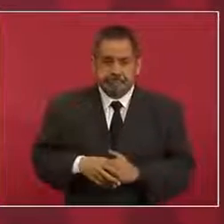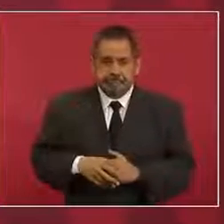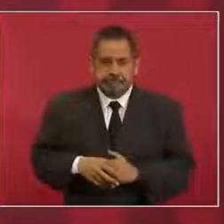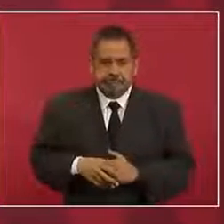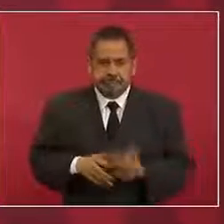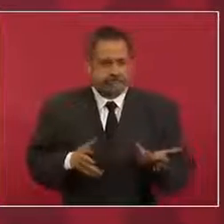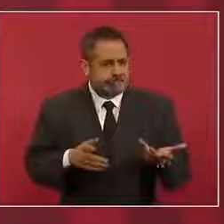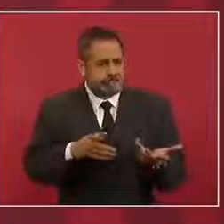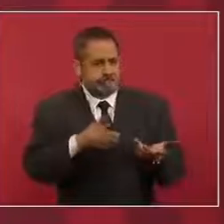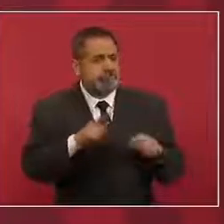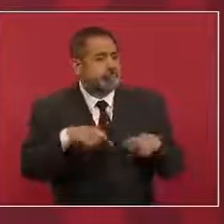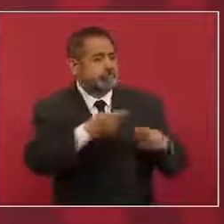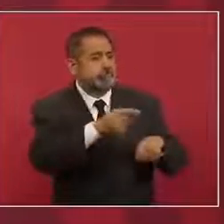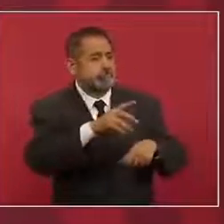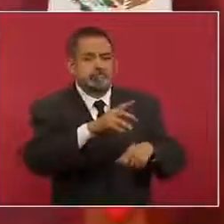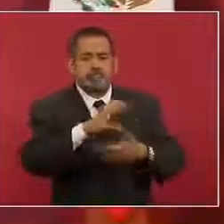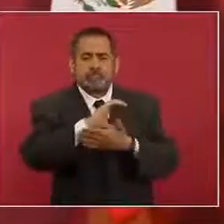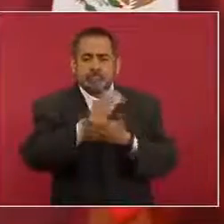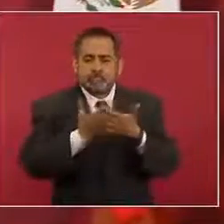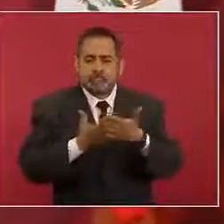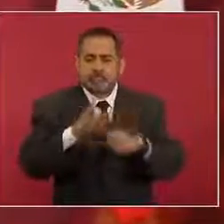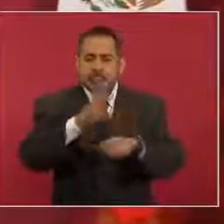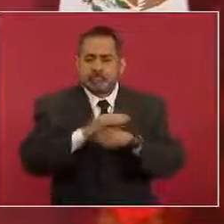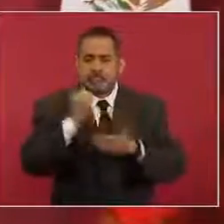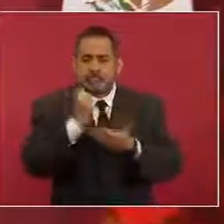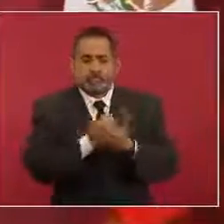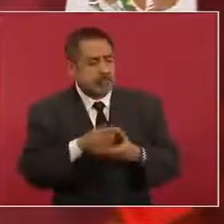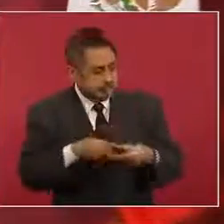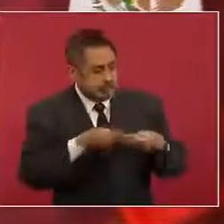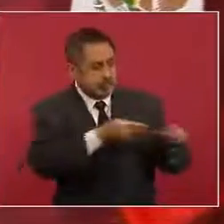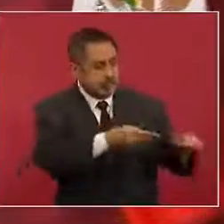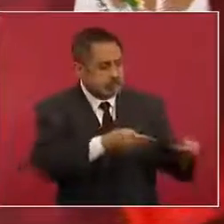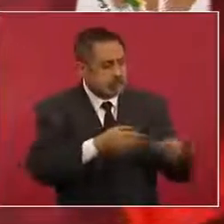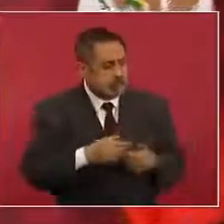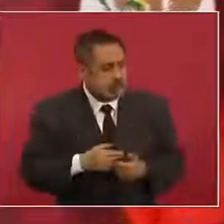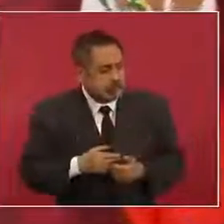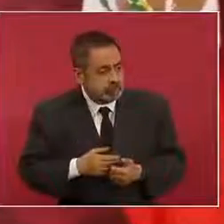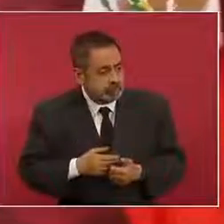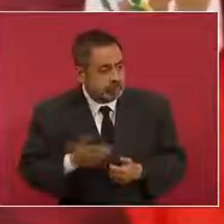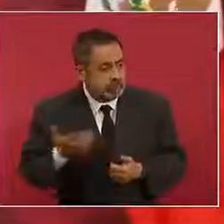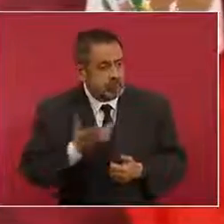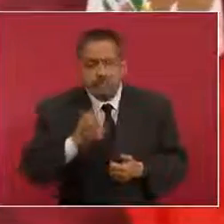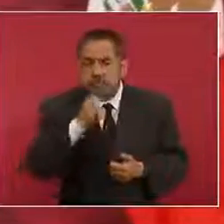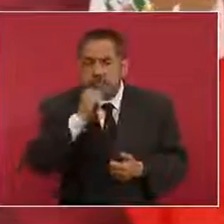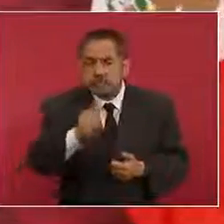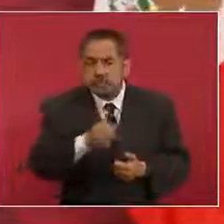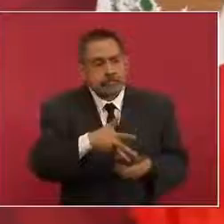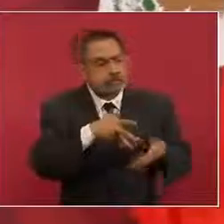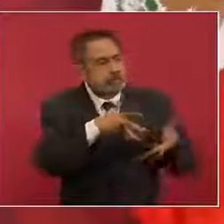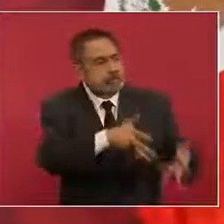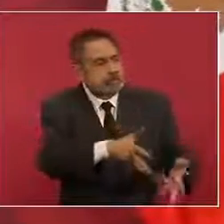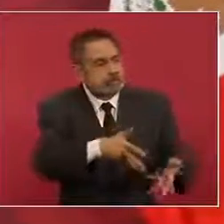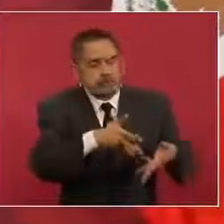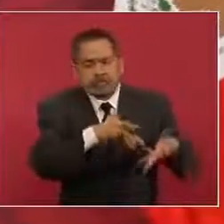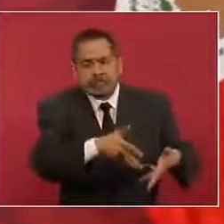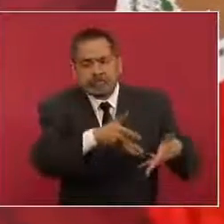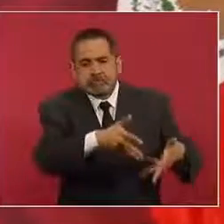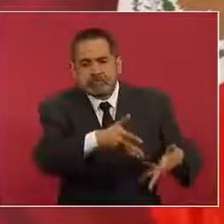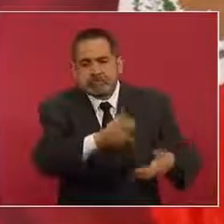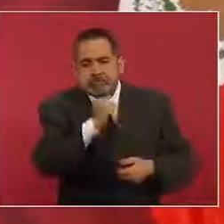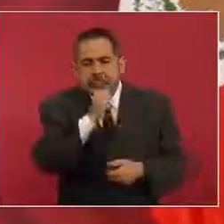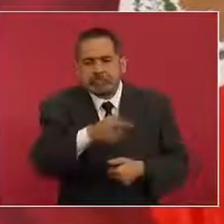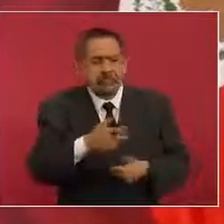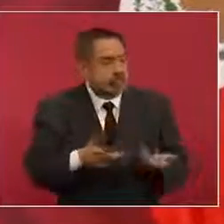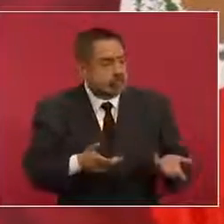¿Cómo se entregan contratos? Y en vez de invertir y producir, se utilizan